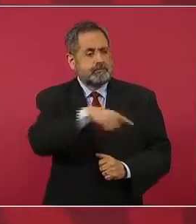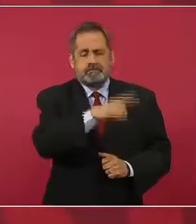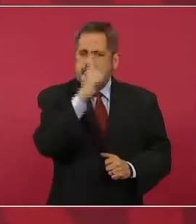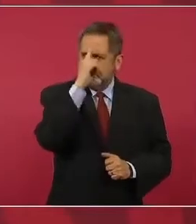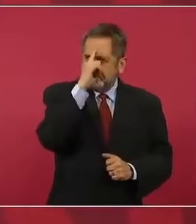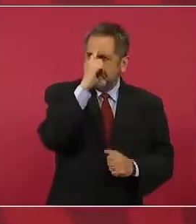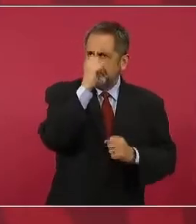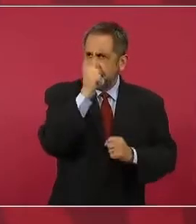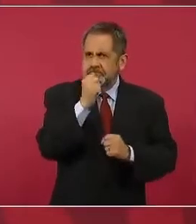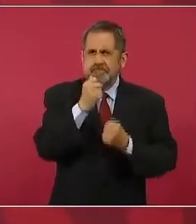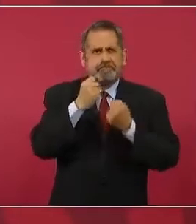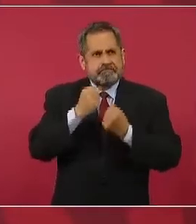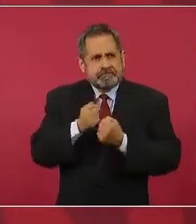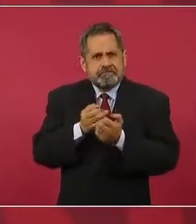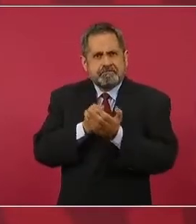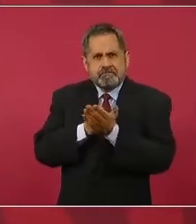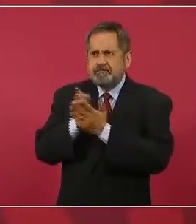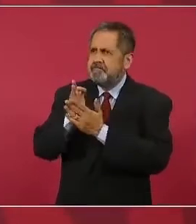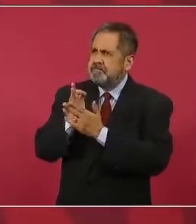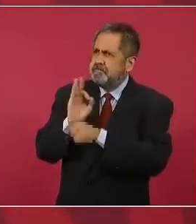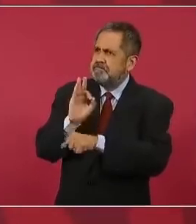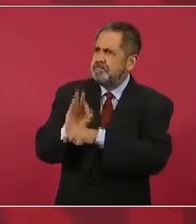tenían?